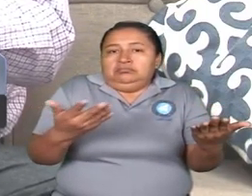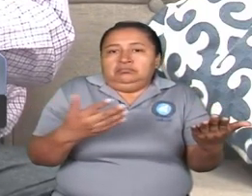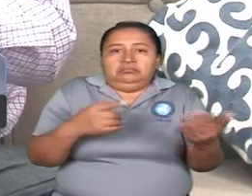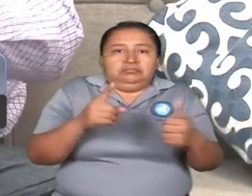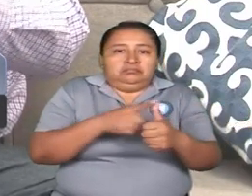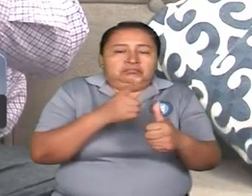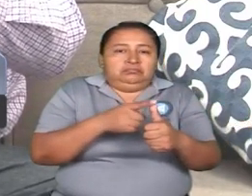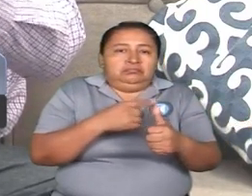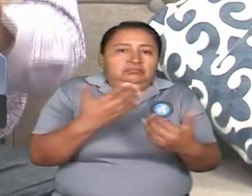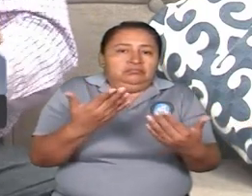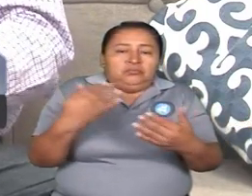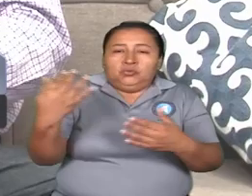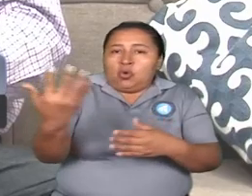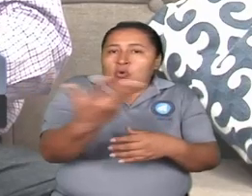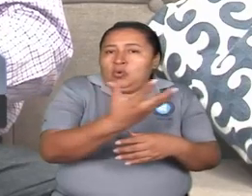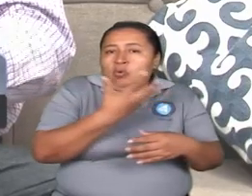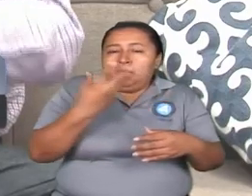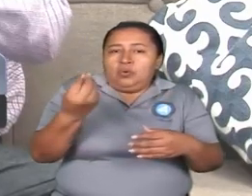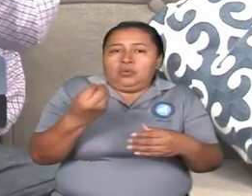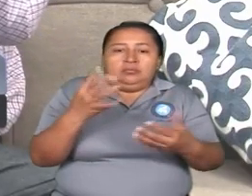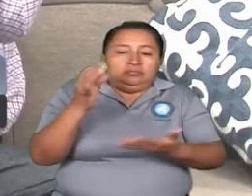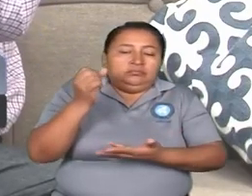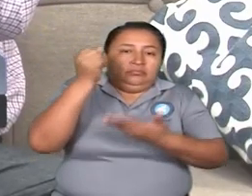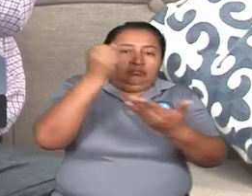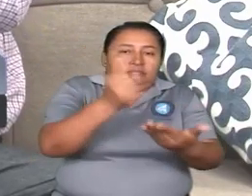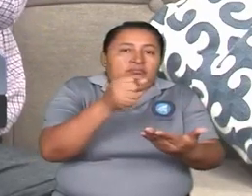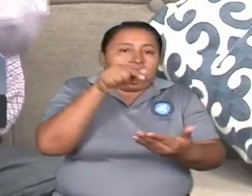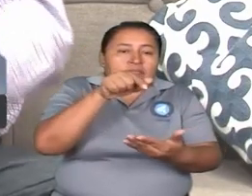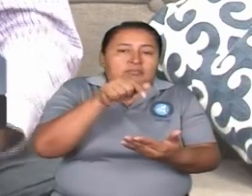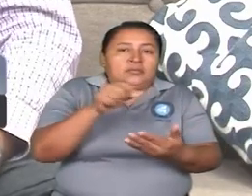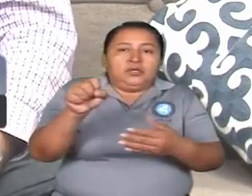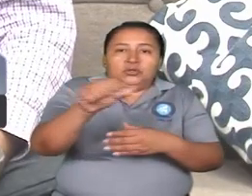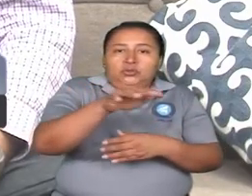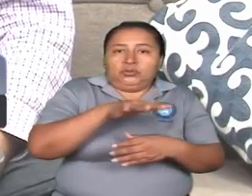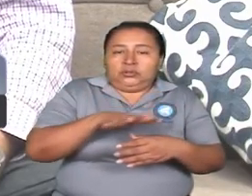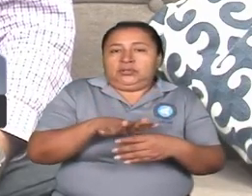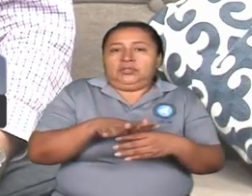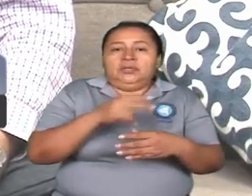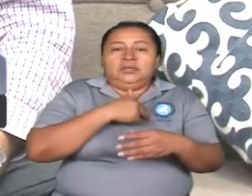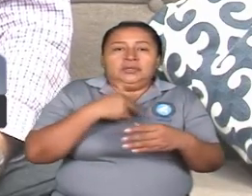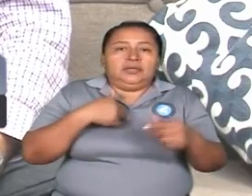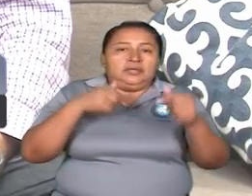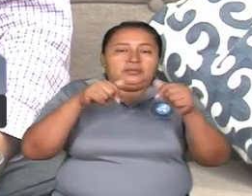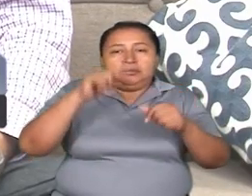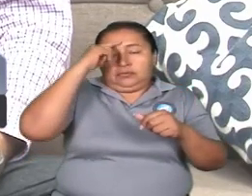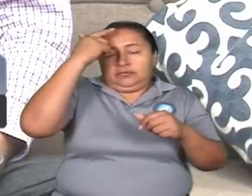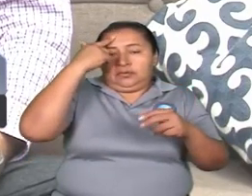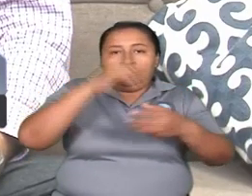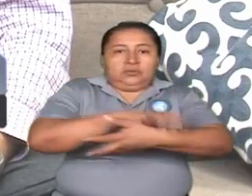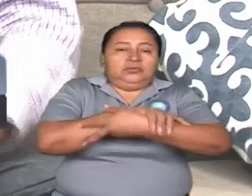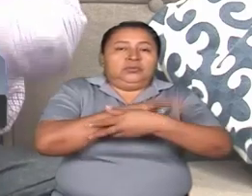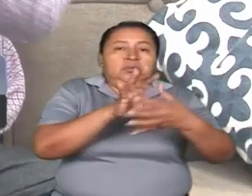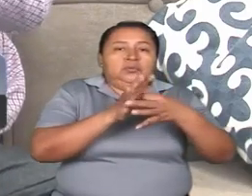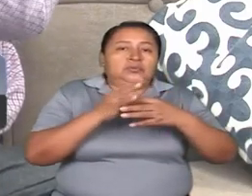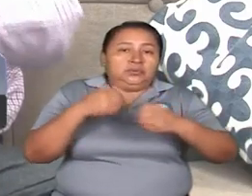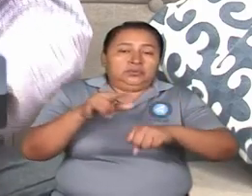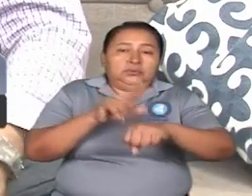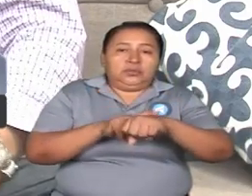primero toda la inversión en social que hace el gobierno de Reconciliación y Unidad